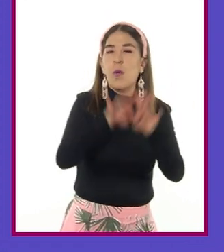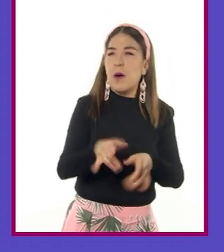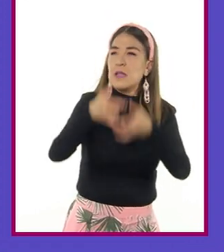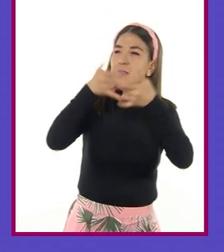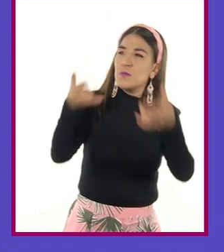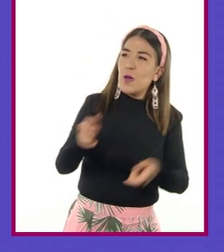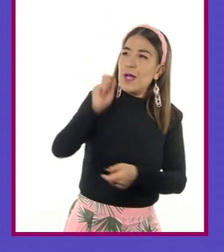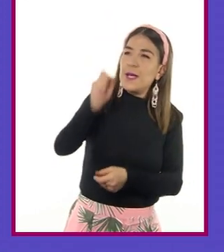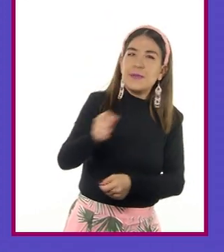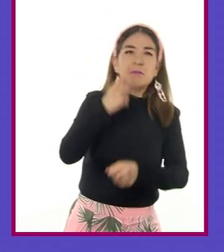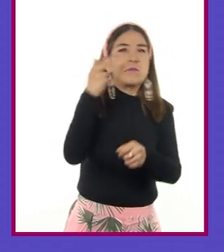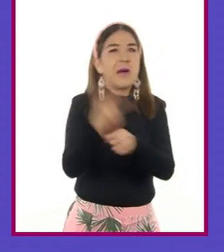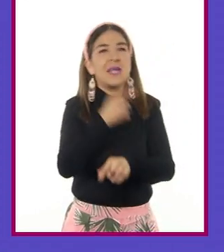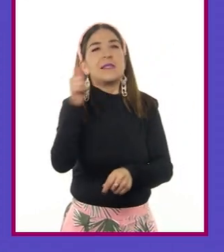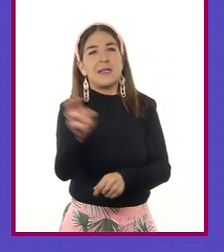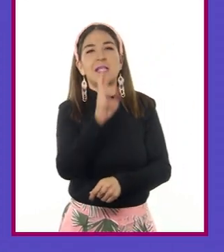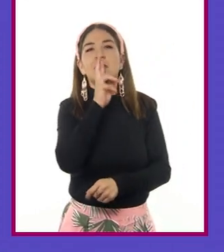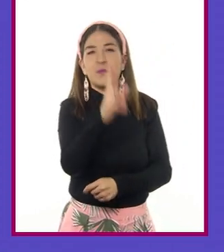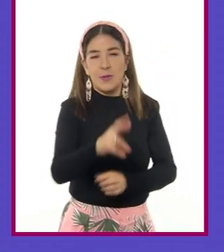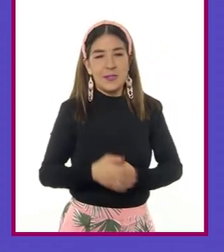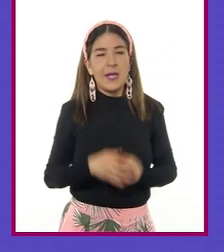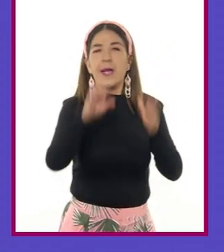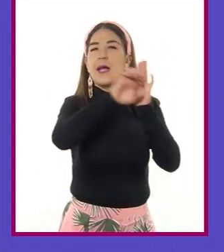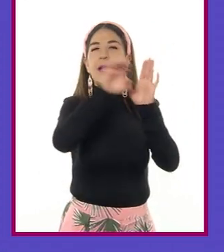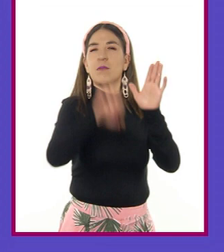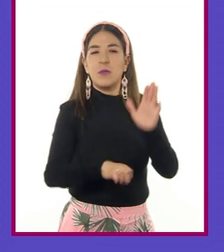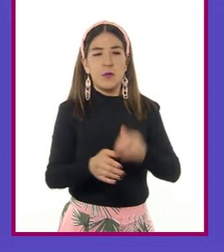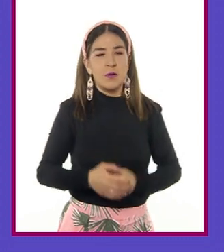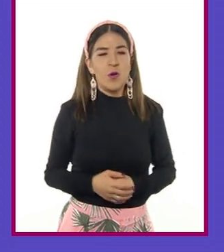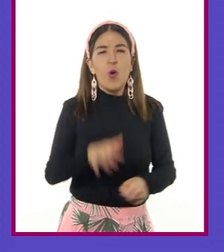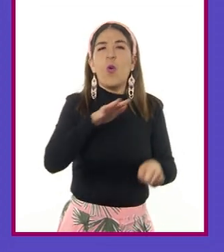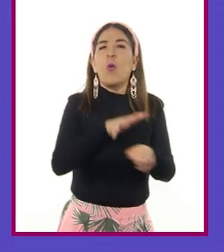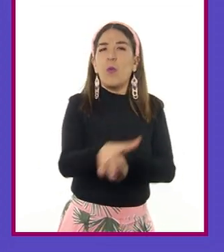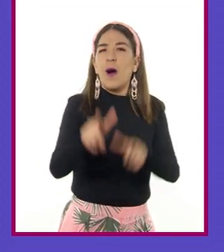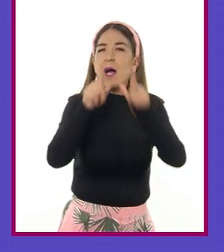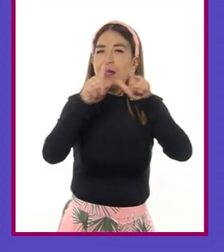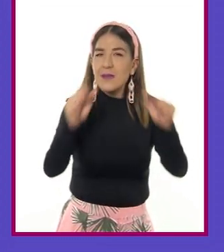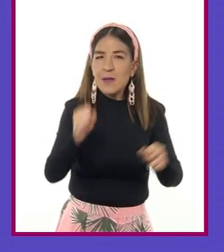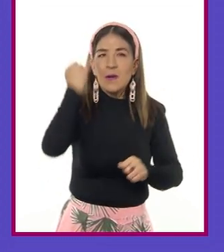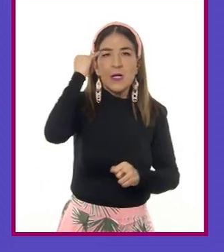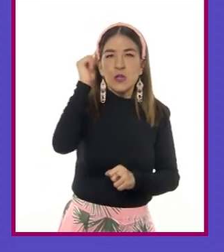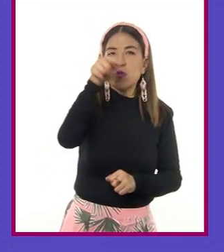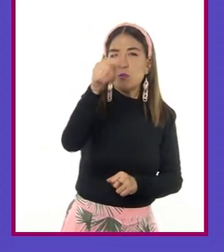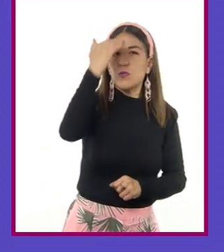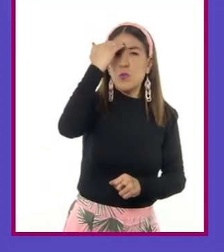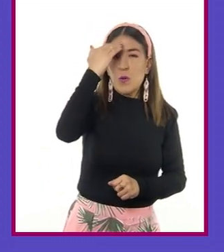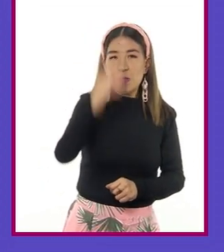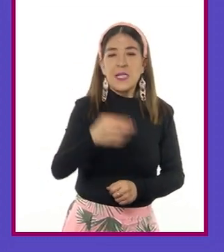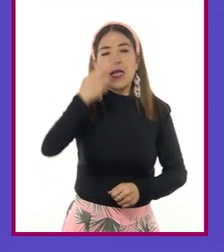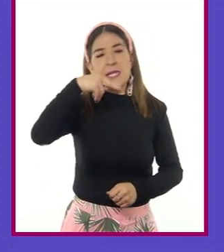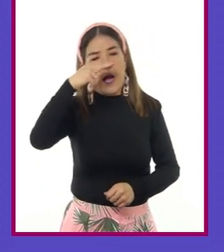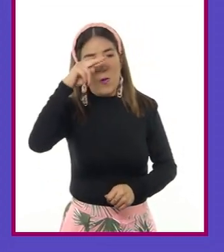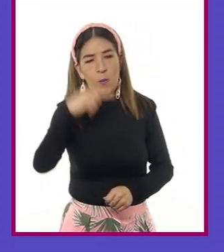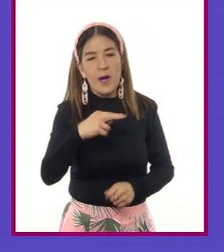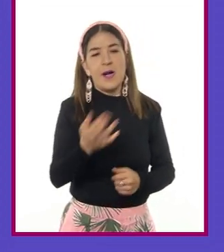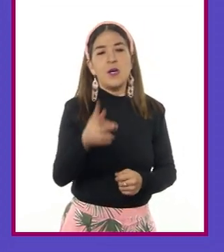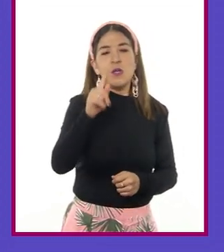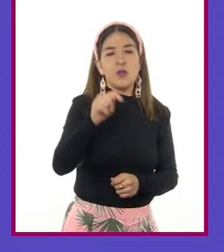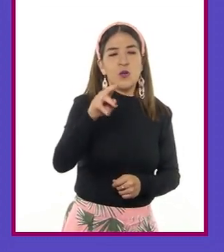la respuesta. Por ejemplo, ¿cuáles lenguas indígenas conozco? Náhuatl,